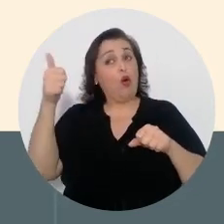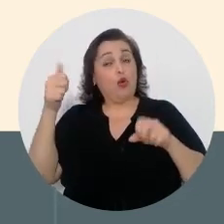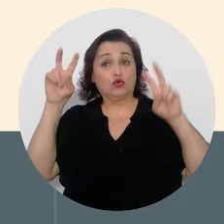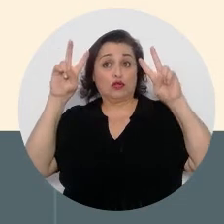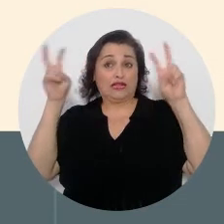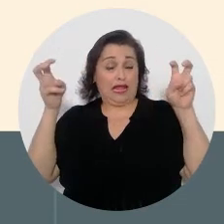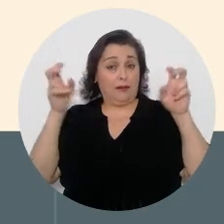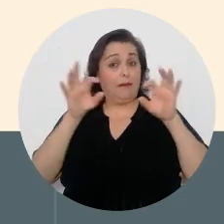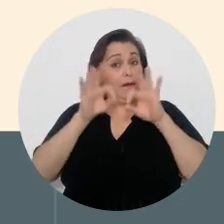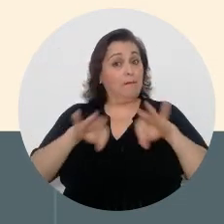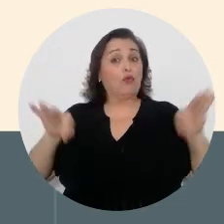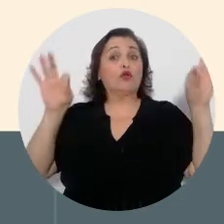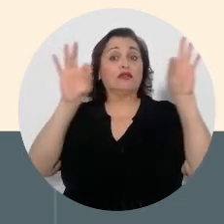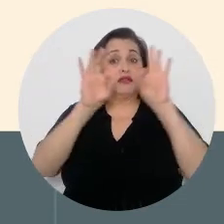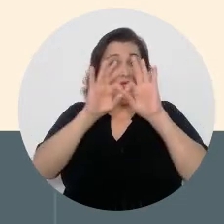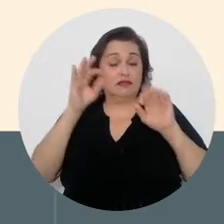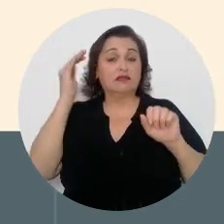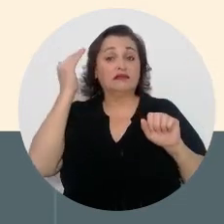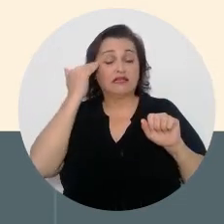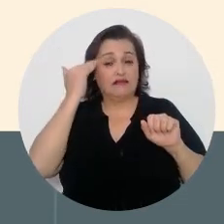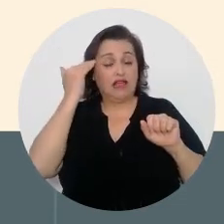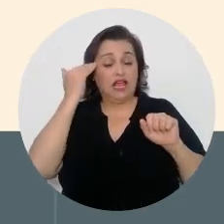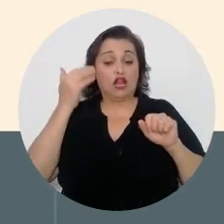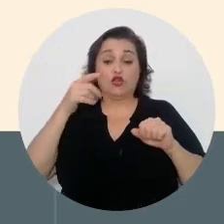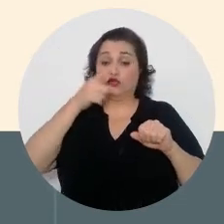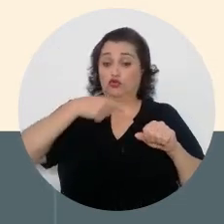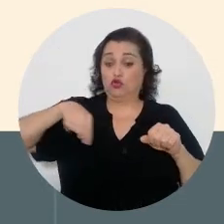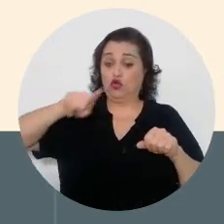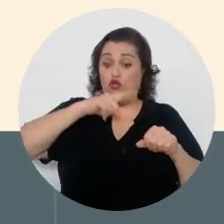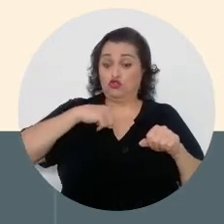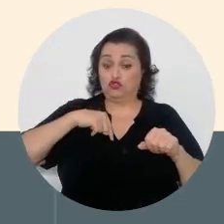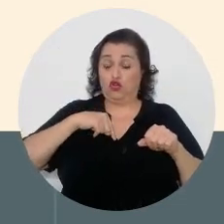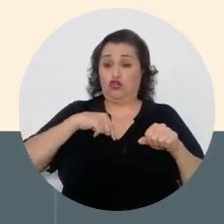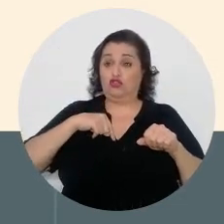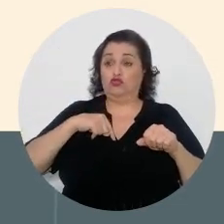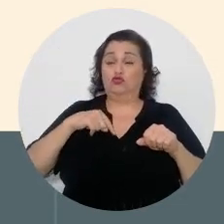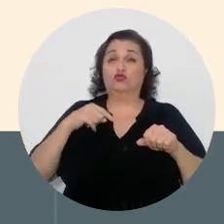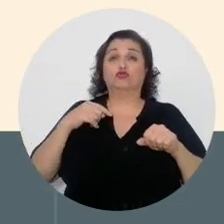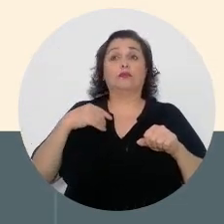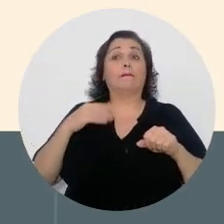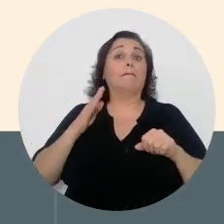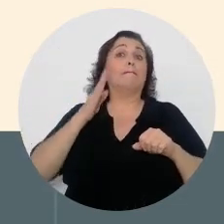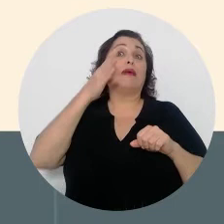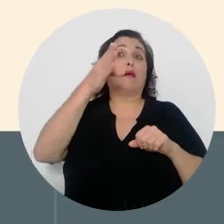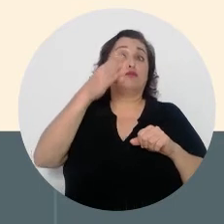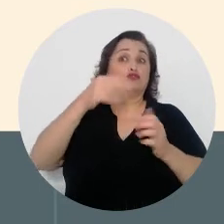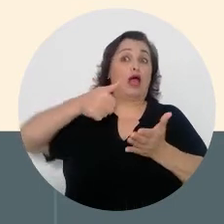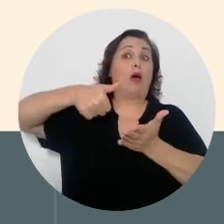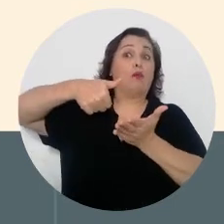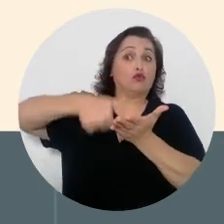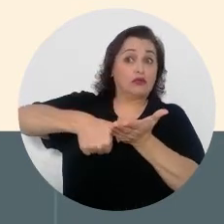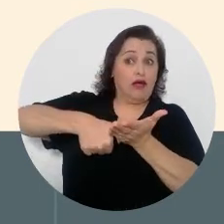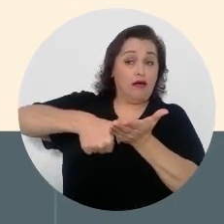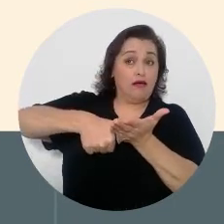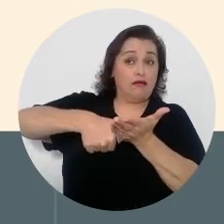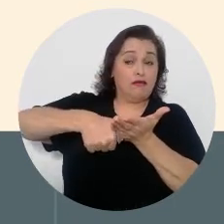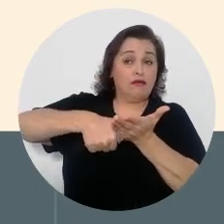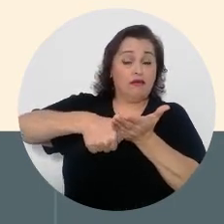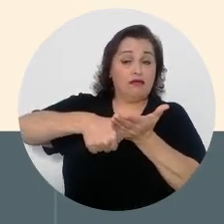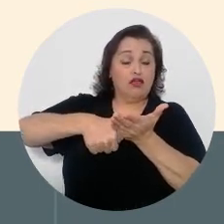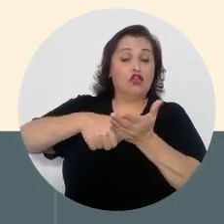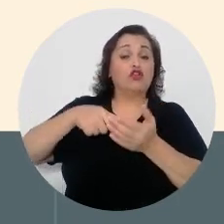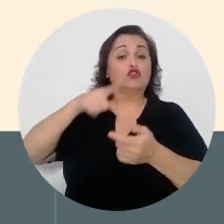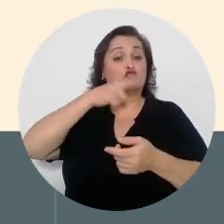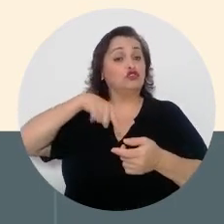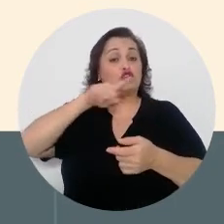otro tema muy importante a saber es que cuando nosotros y nosotras vamos a las urnas a